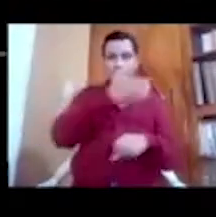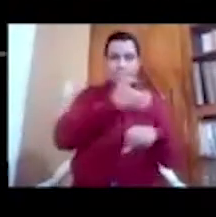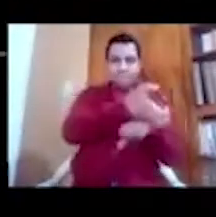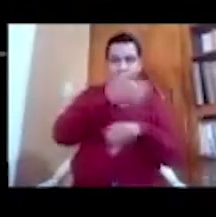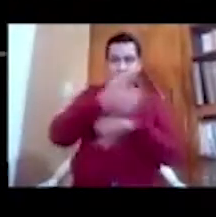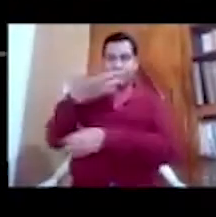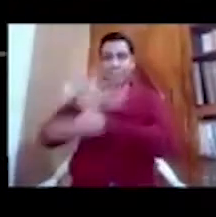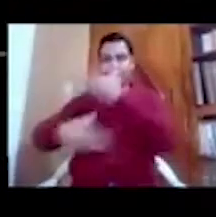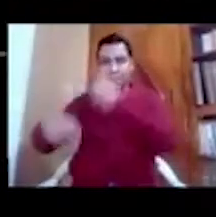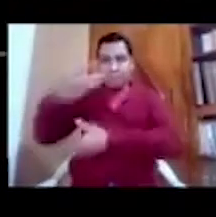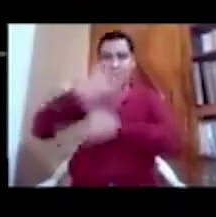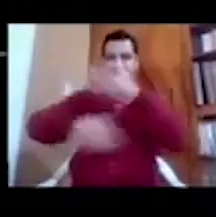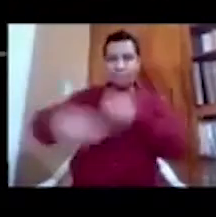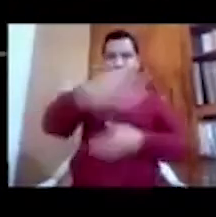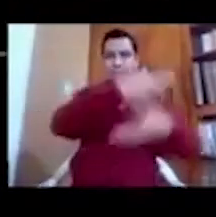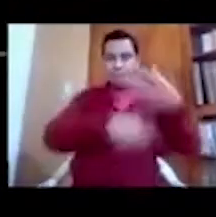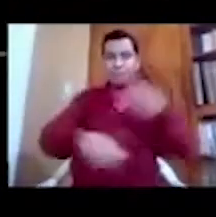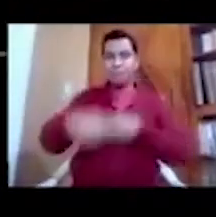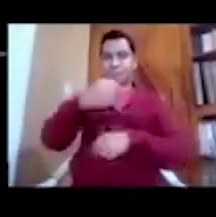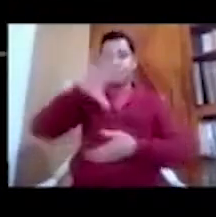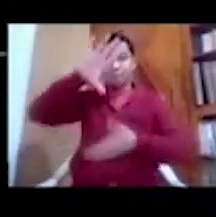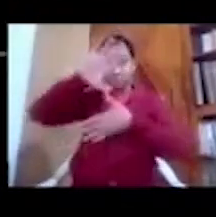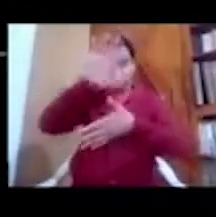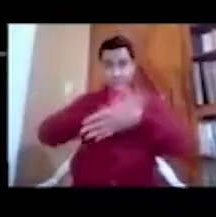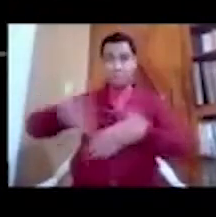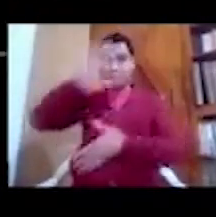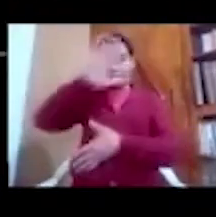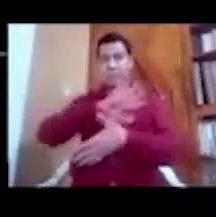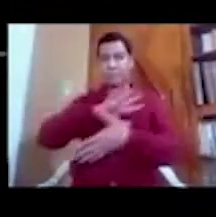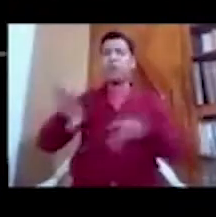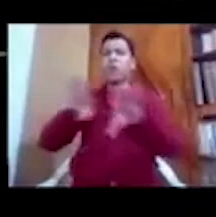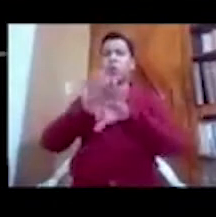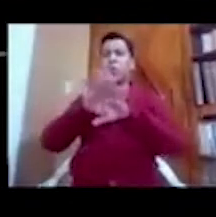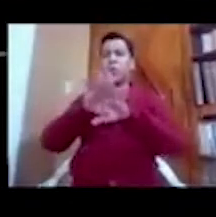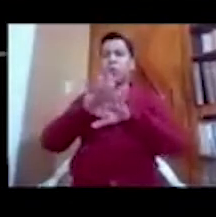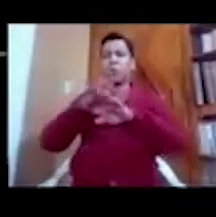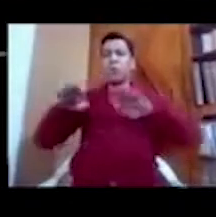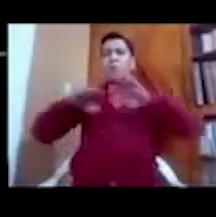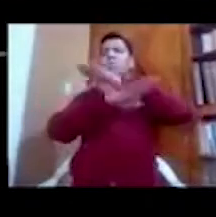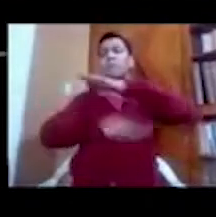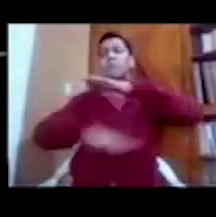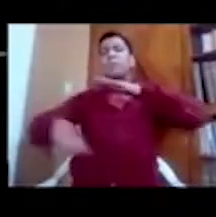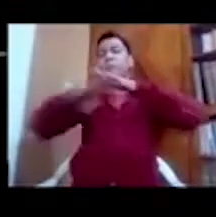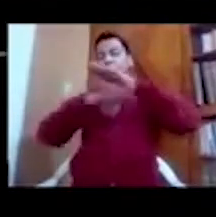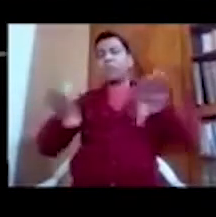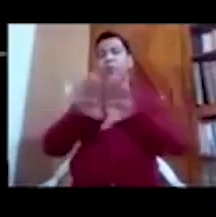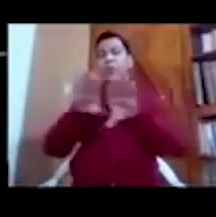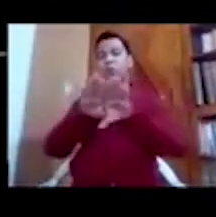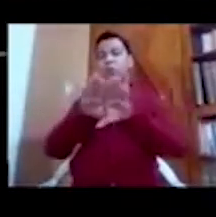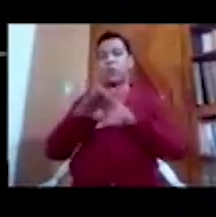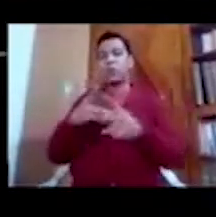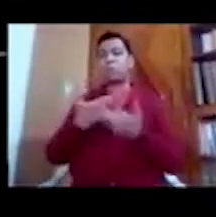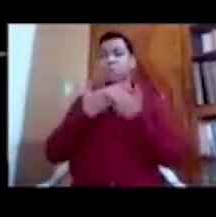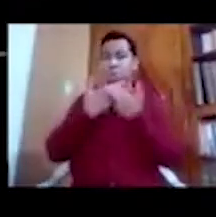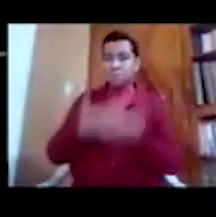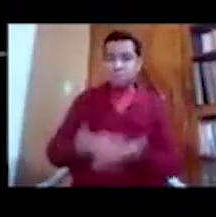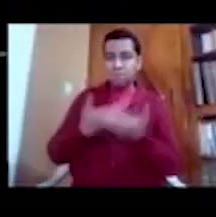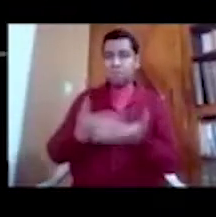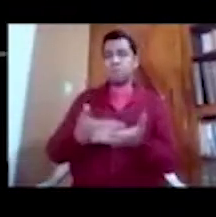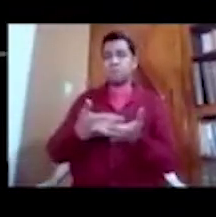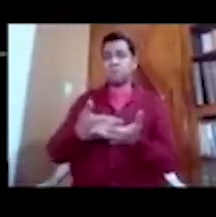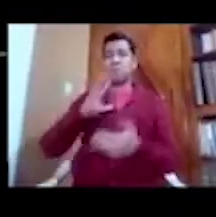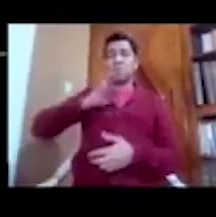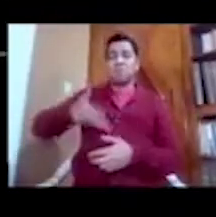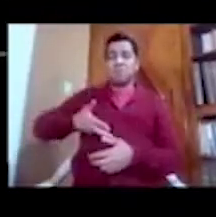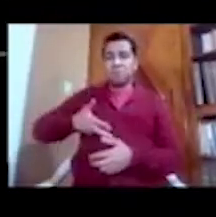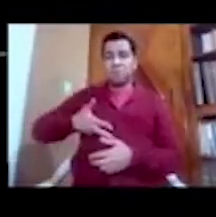en lo que ahora llamamos Mesoamérica, estaban cimentados, parte de su riqueza, parte de su prestigio,